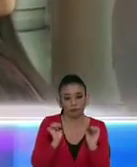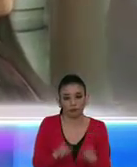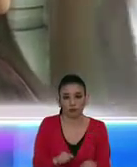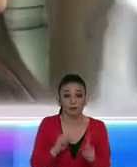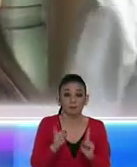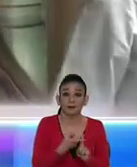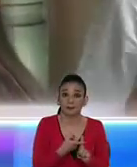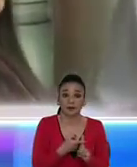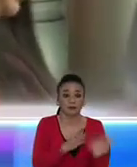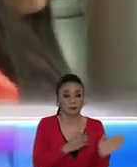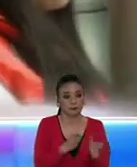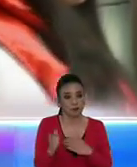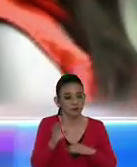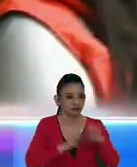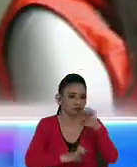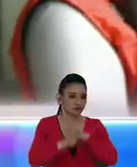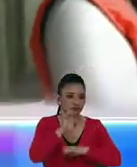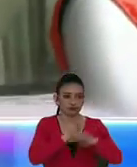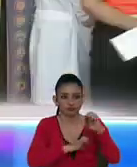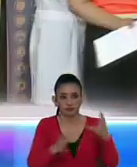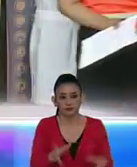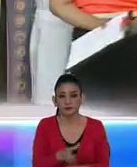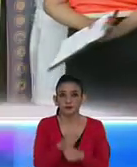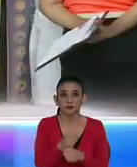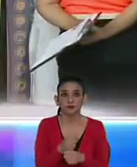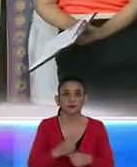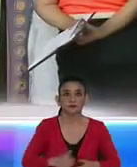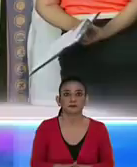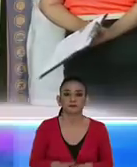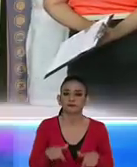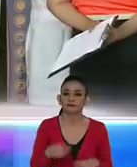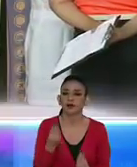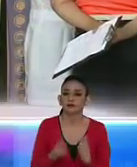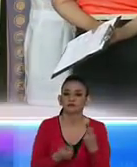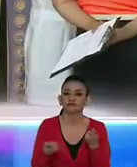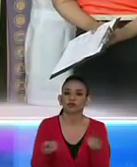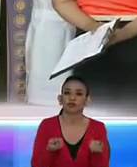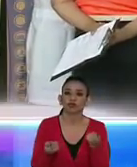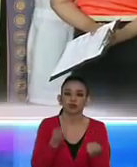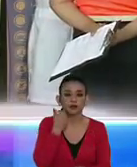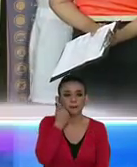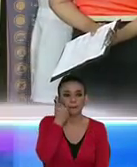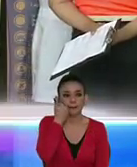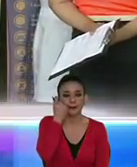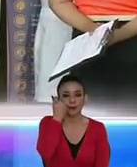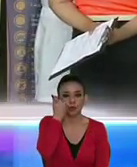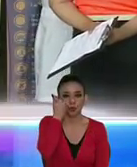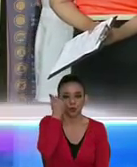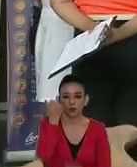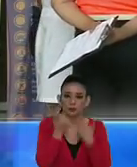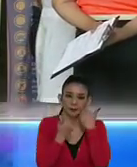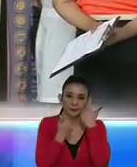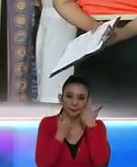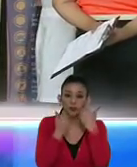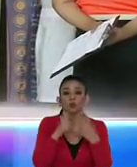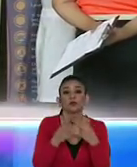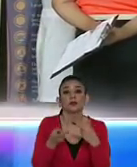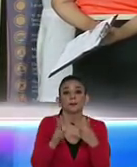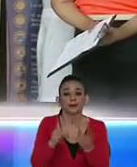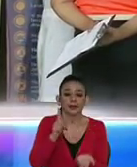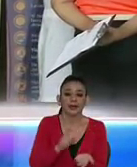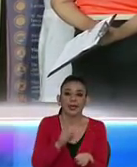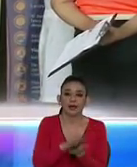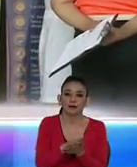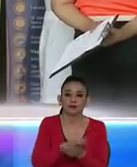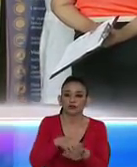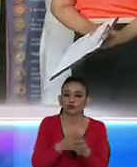al protocolo de evaluación y seguridad. Lo que estamos haciendo es un control de temperatura, ¿no?, y la administración de gel a todas las personas que ingresan a la